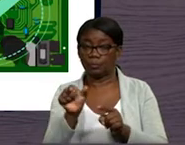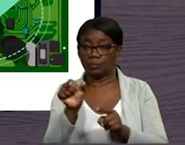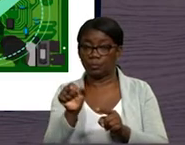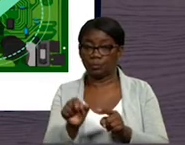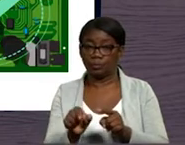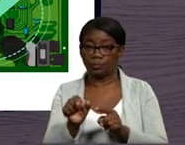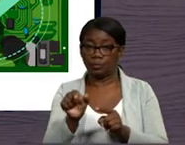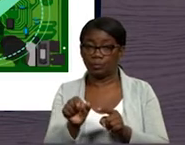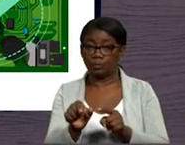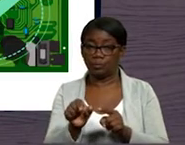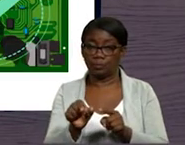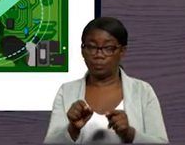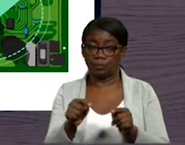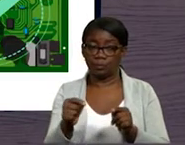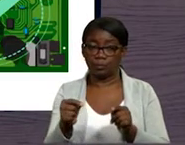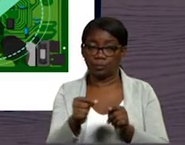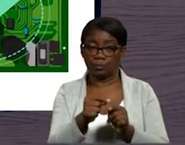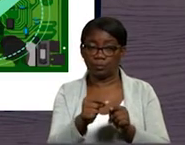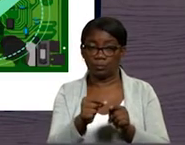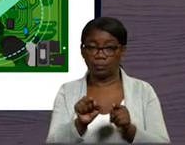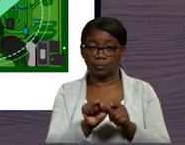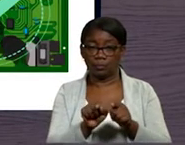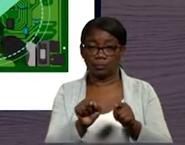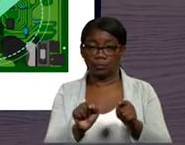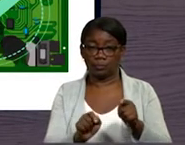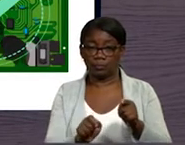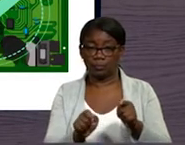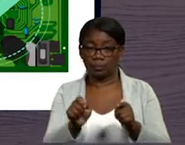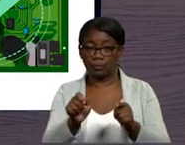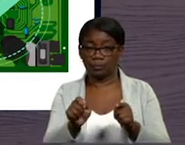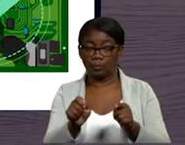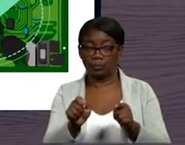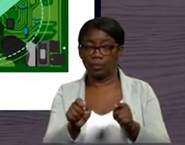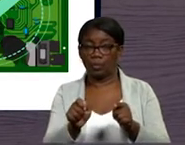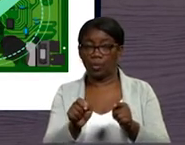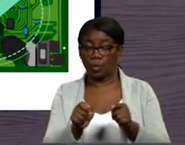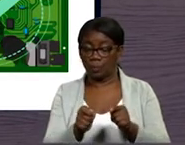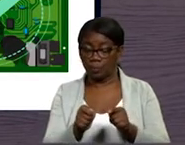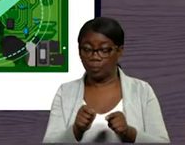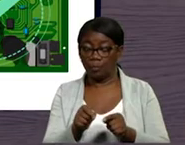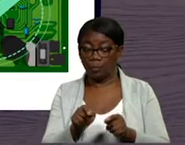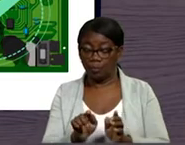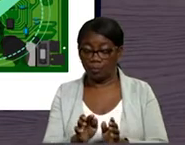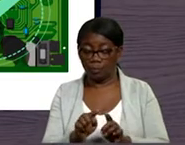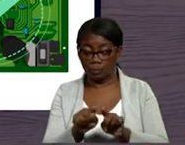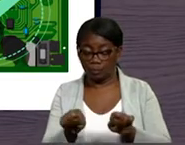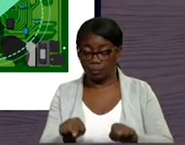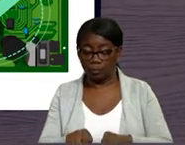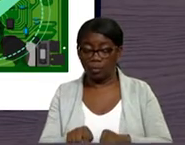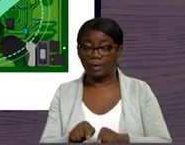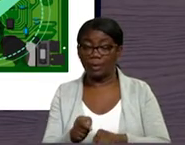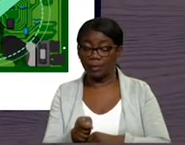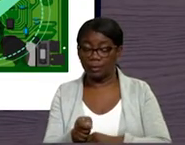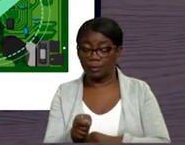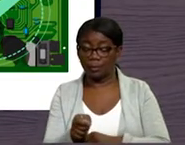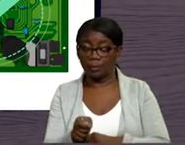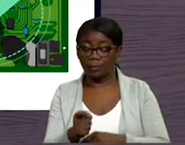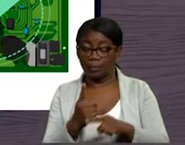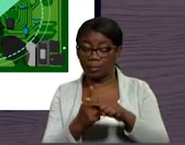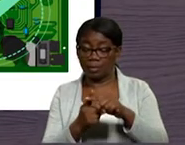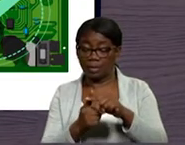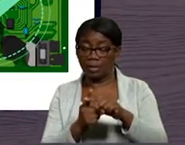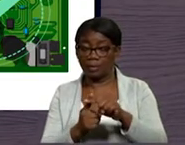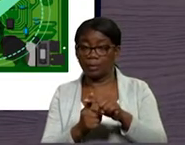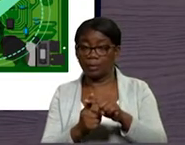placa y se toca con la punta positiva del multímetro los otros terminales que